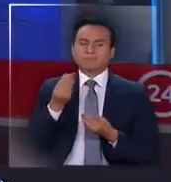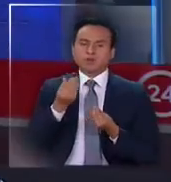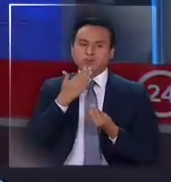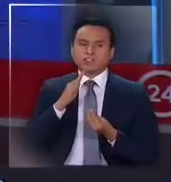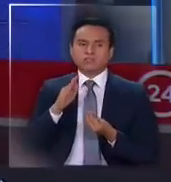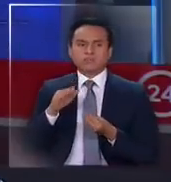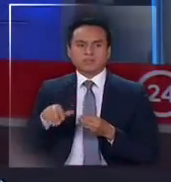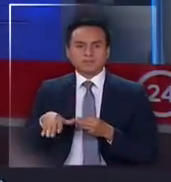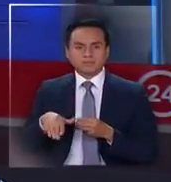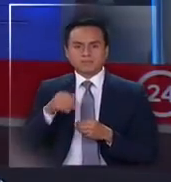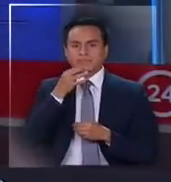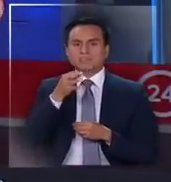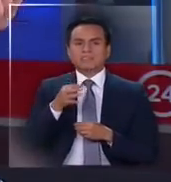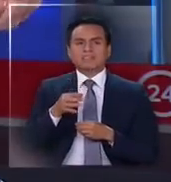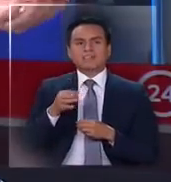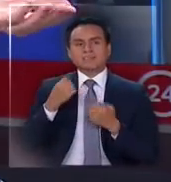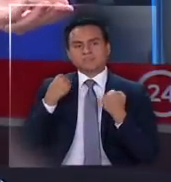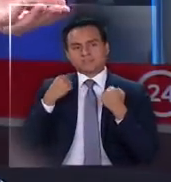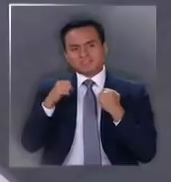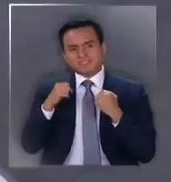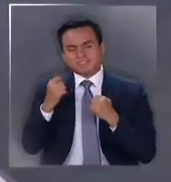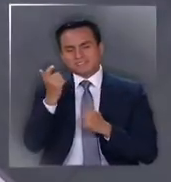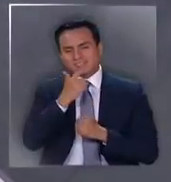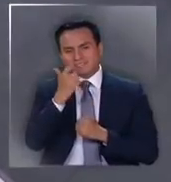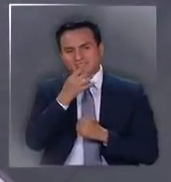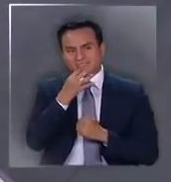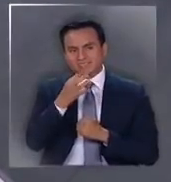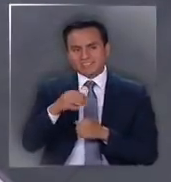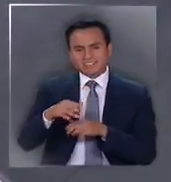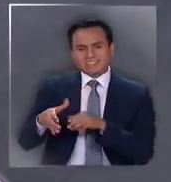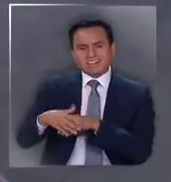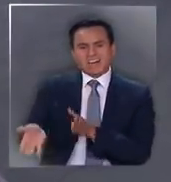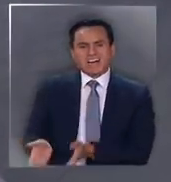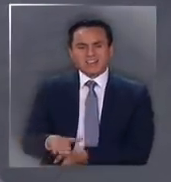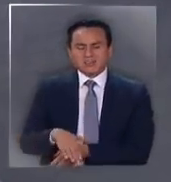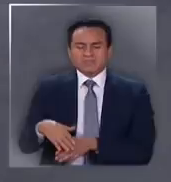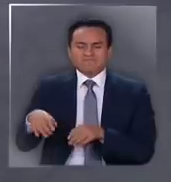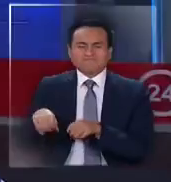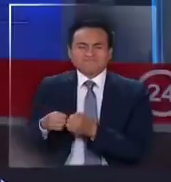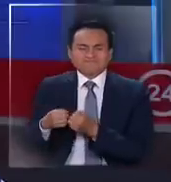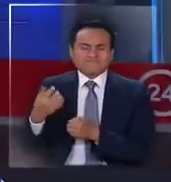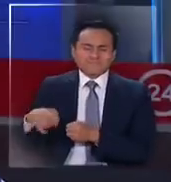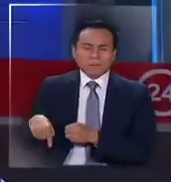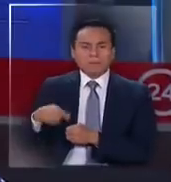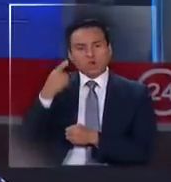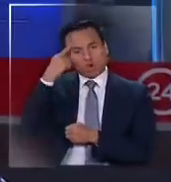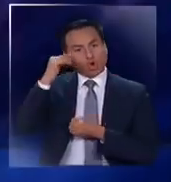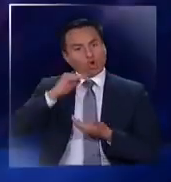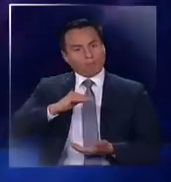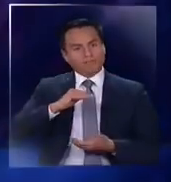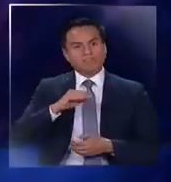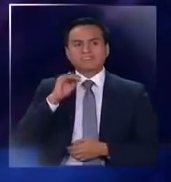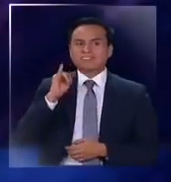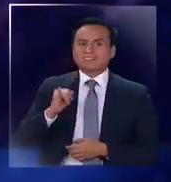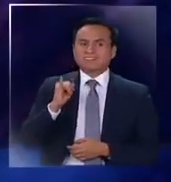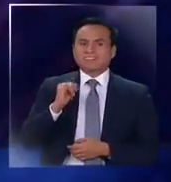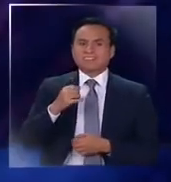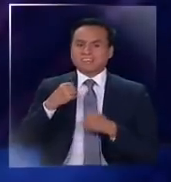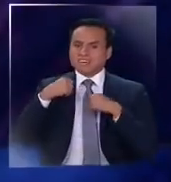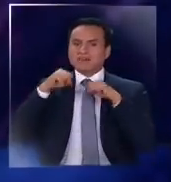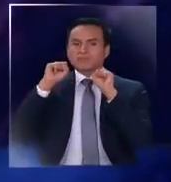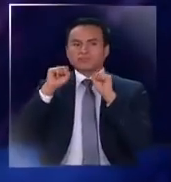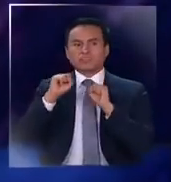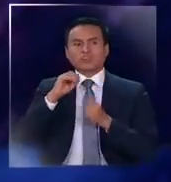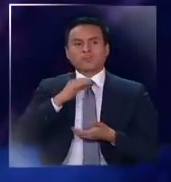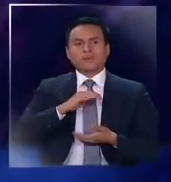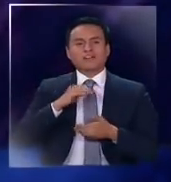de su pie. Sí. Recuperación. El deporte. Está guisado, Pablo. Lesionado. Pero con copa. Eso. Sí, ganamos. La